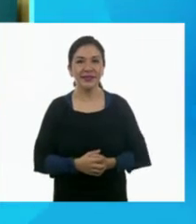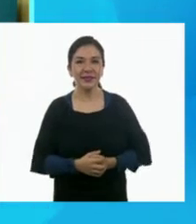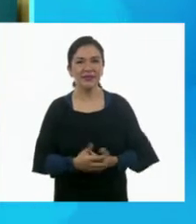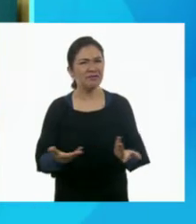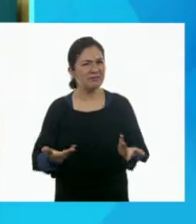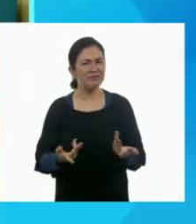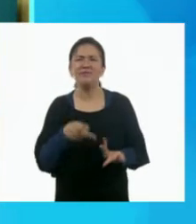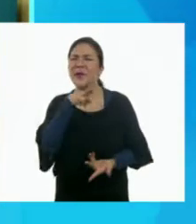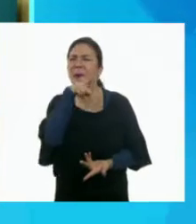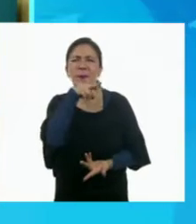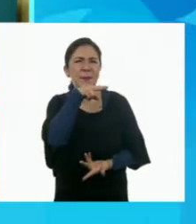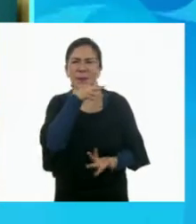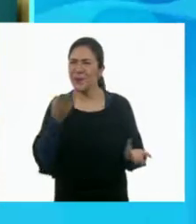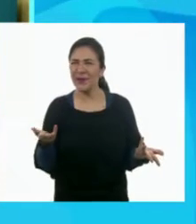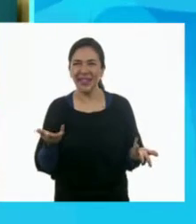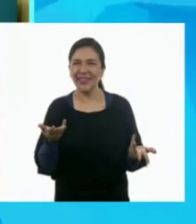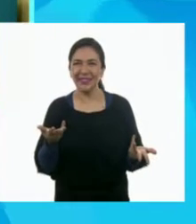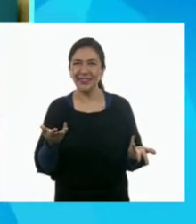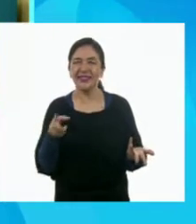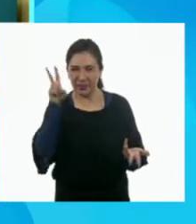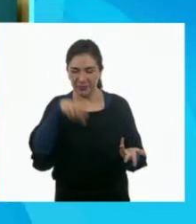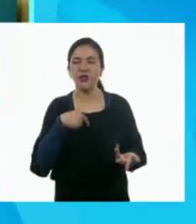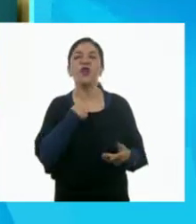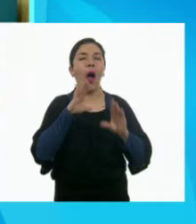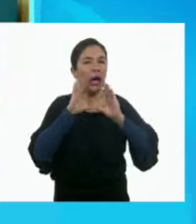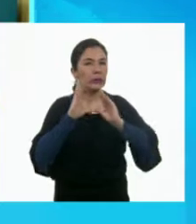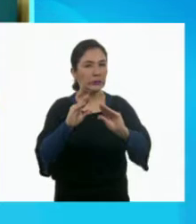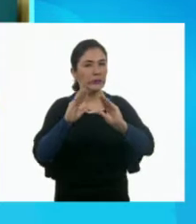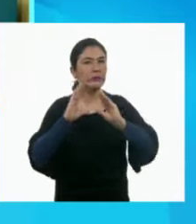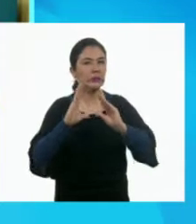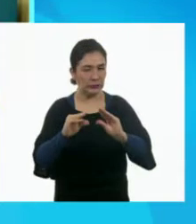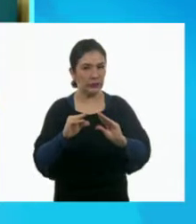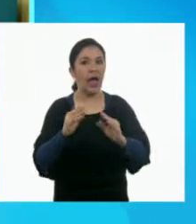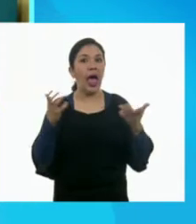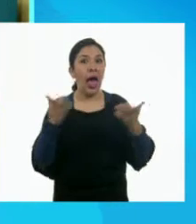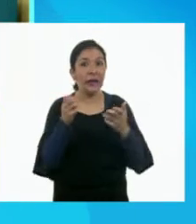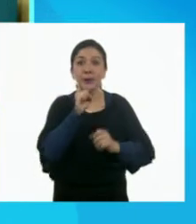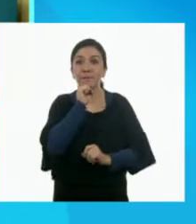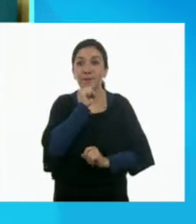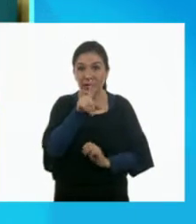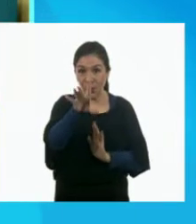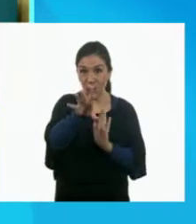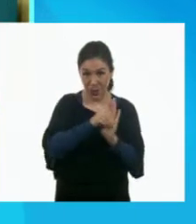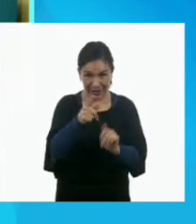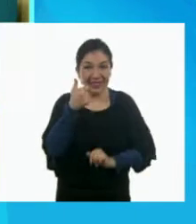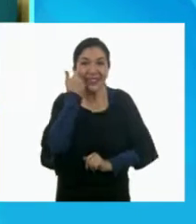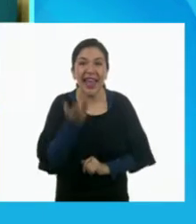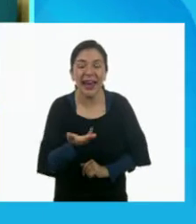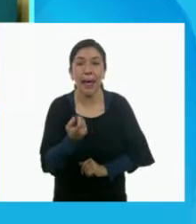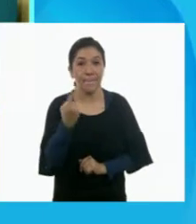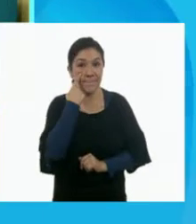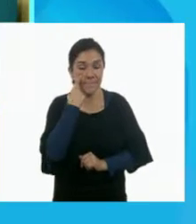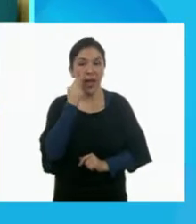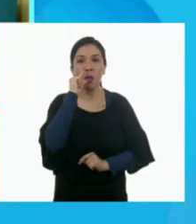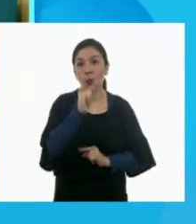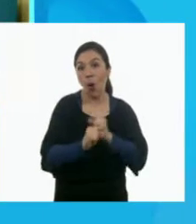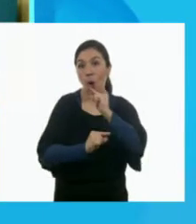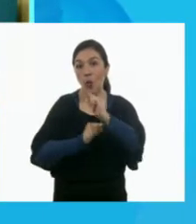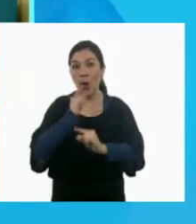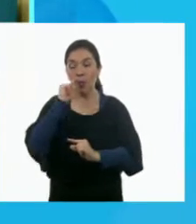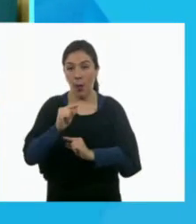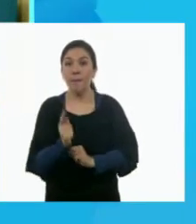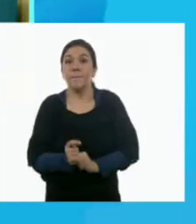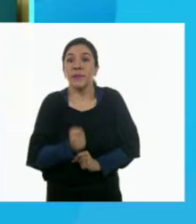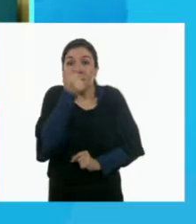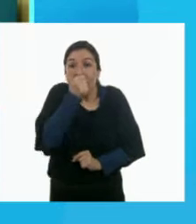No te preocupes. Te voy a enseñar a hacer ese ritmo, ¿quieres? Vamos a ir por partes, ¿te parece?